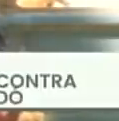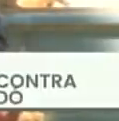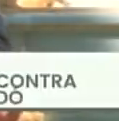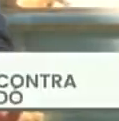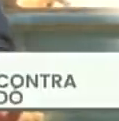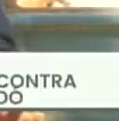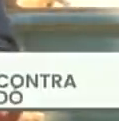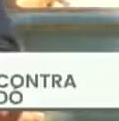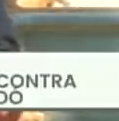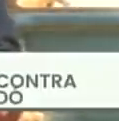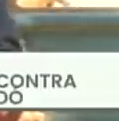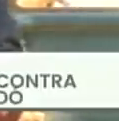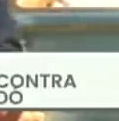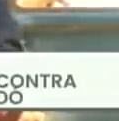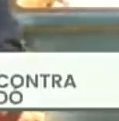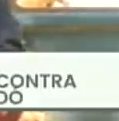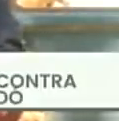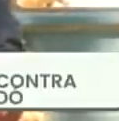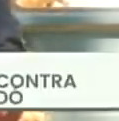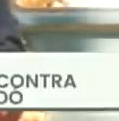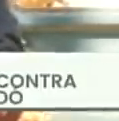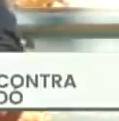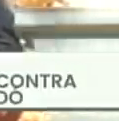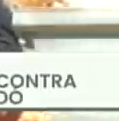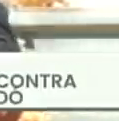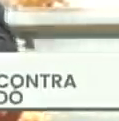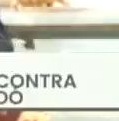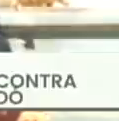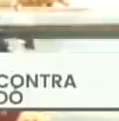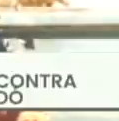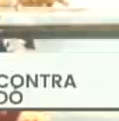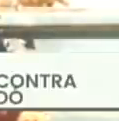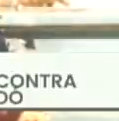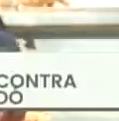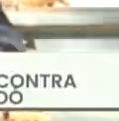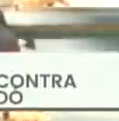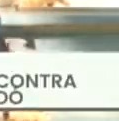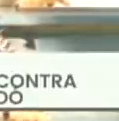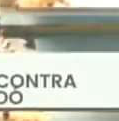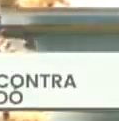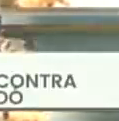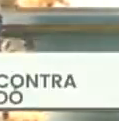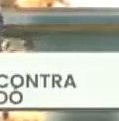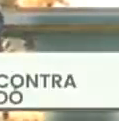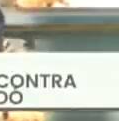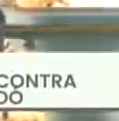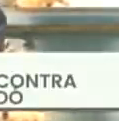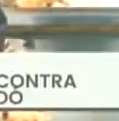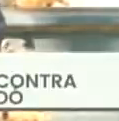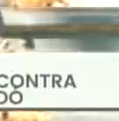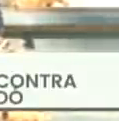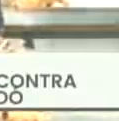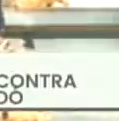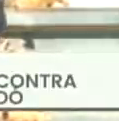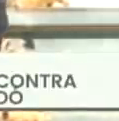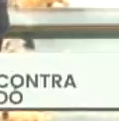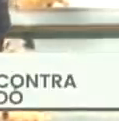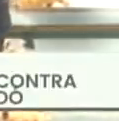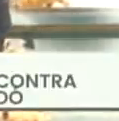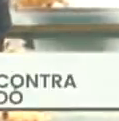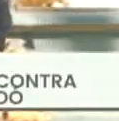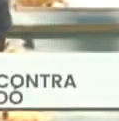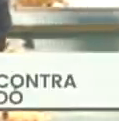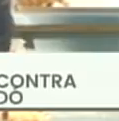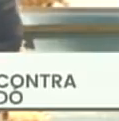de robo gigantesco contra Venezuela. Y ya incluso los medios de